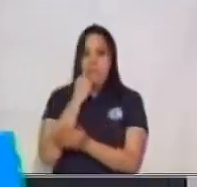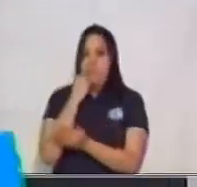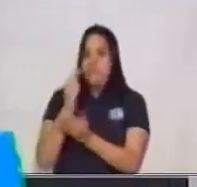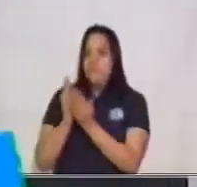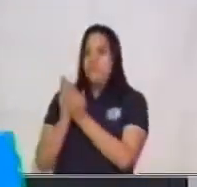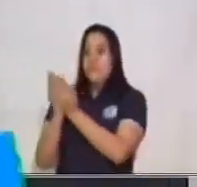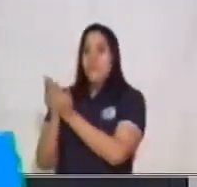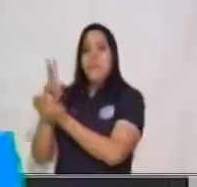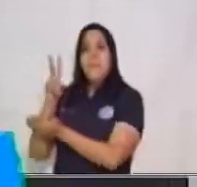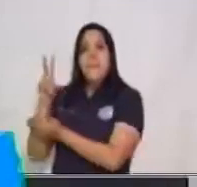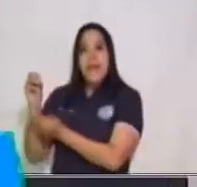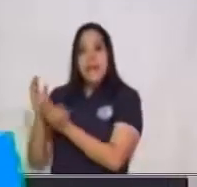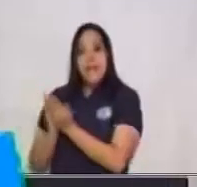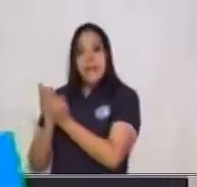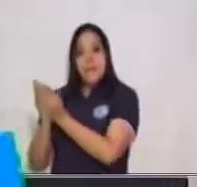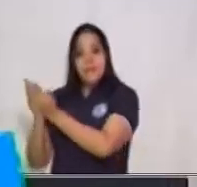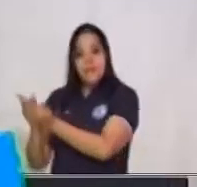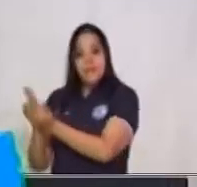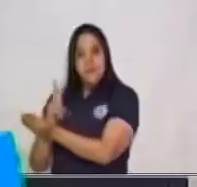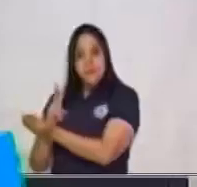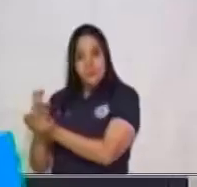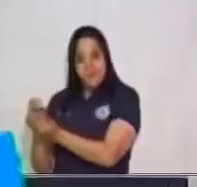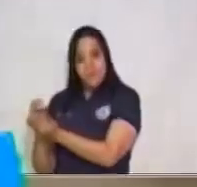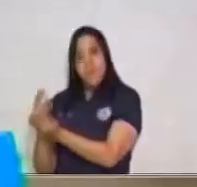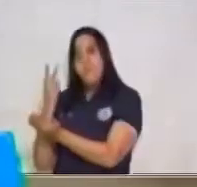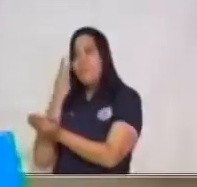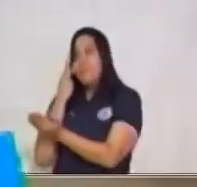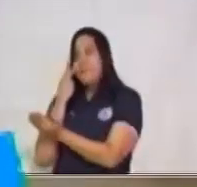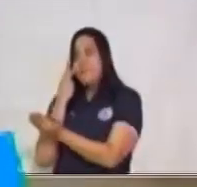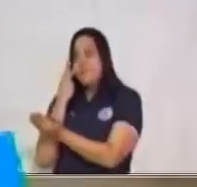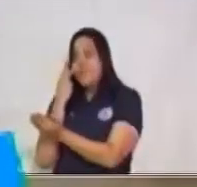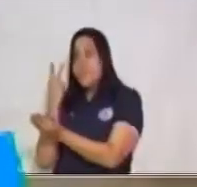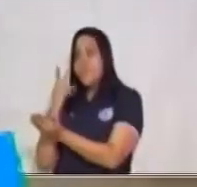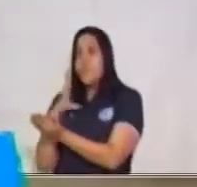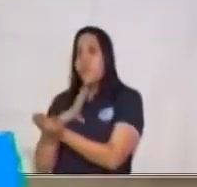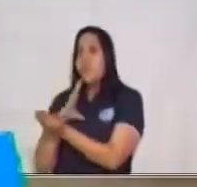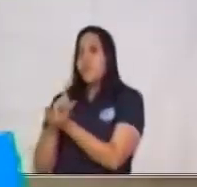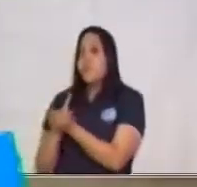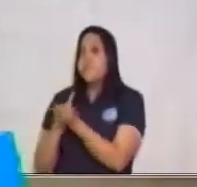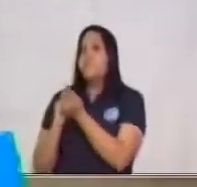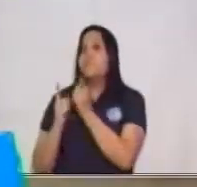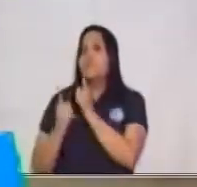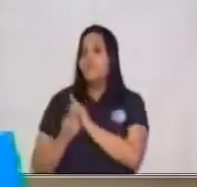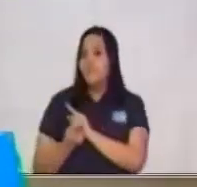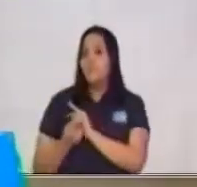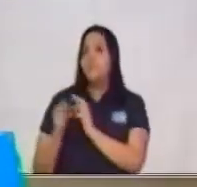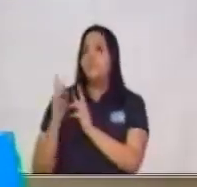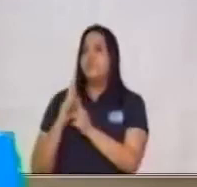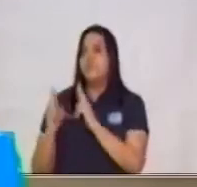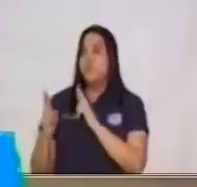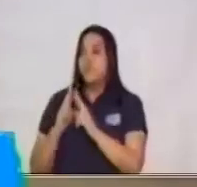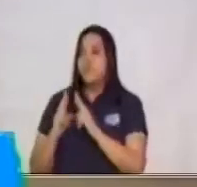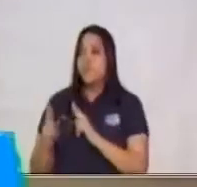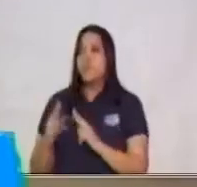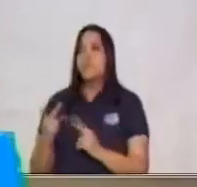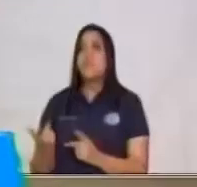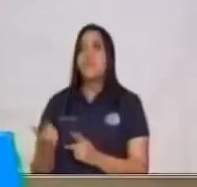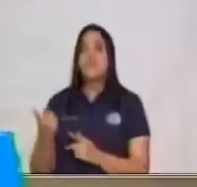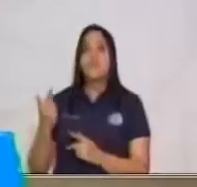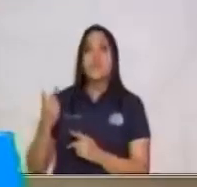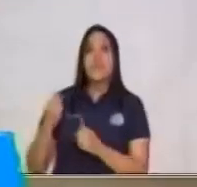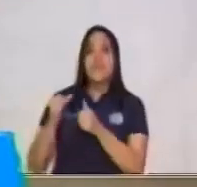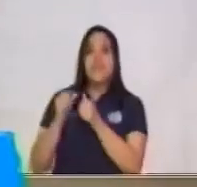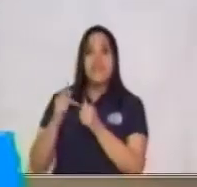20 nudos. Pero tenemos que convertir o tenemos que colocar acá la relación entre nudos